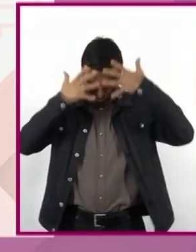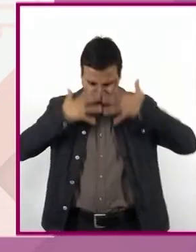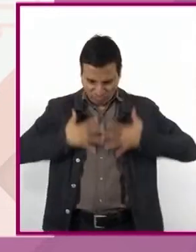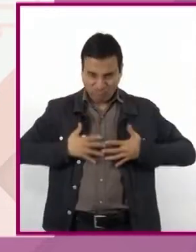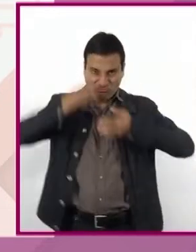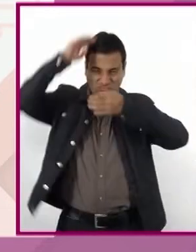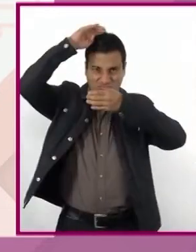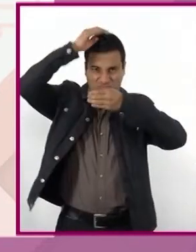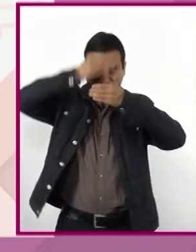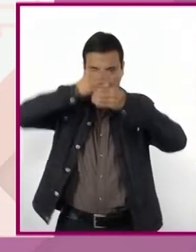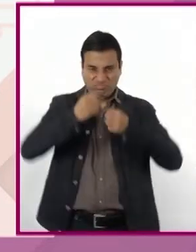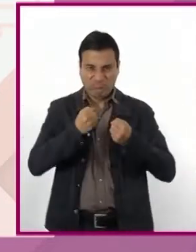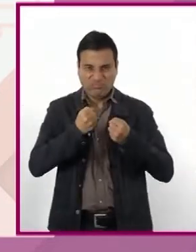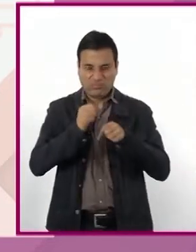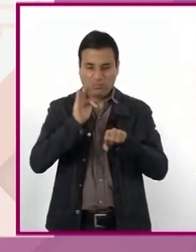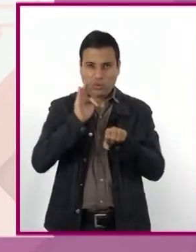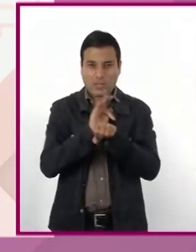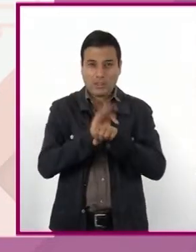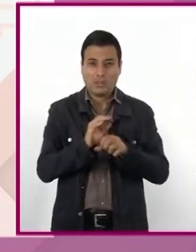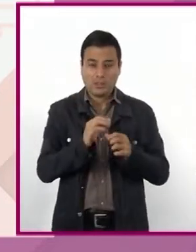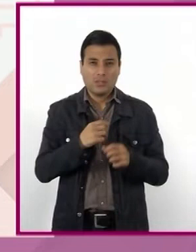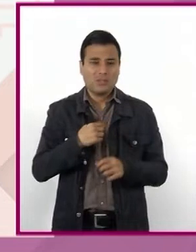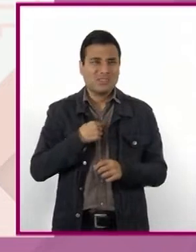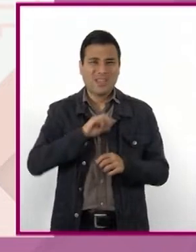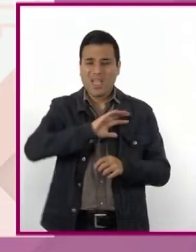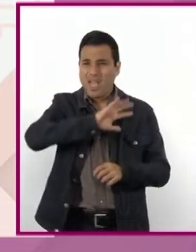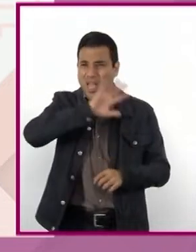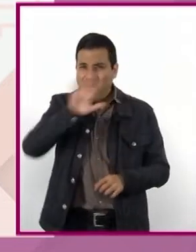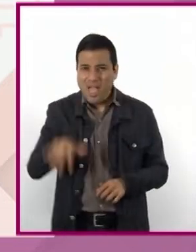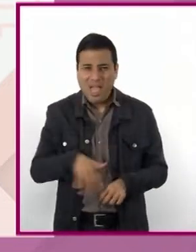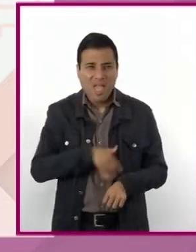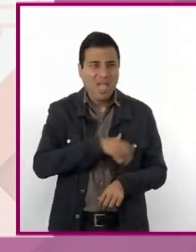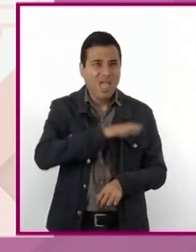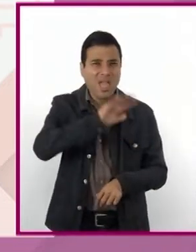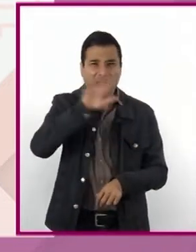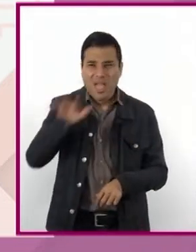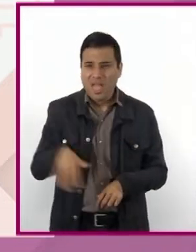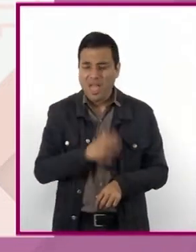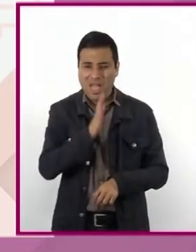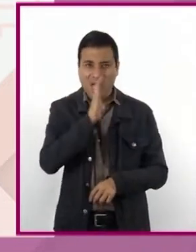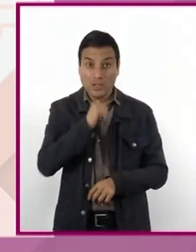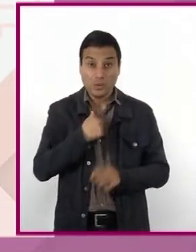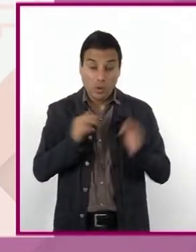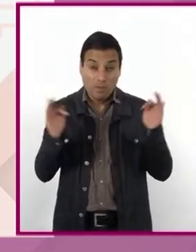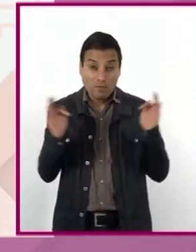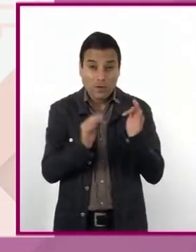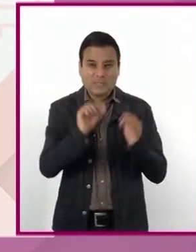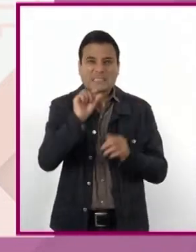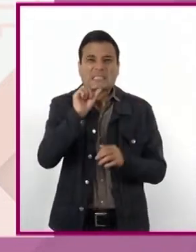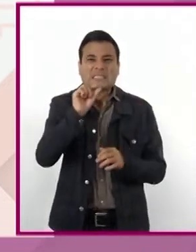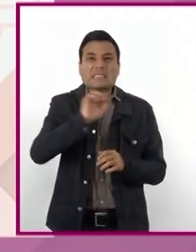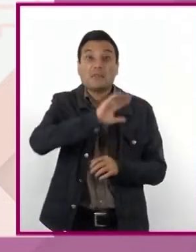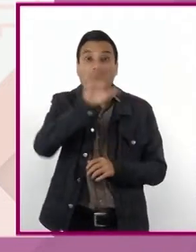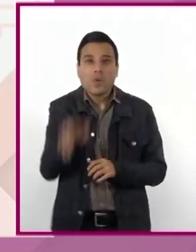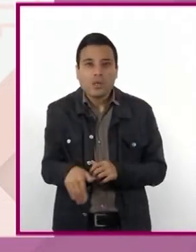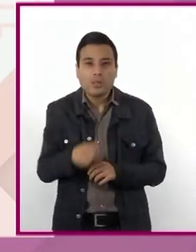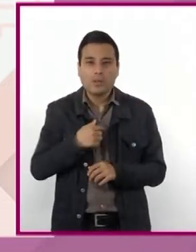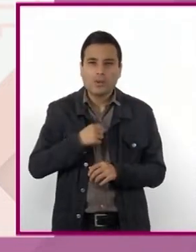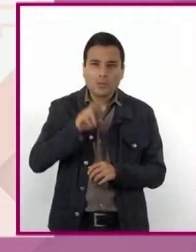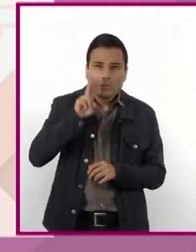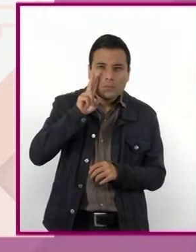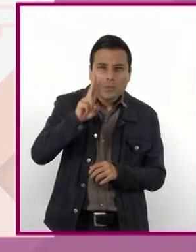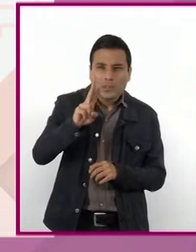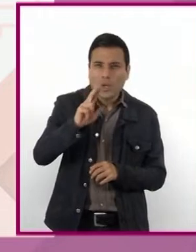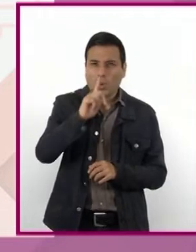Iba perdiendo la esperanza, el frío me empezaba a ganar, casi morí, cuando vi a lo lejos un resplandor